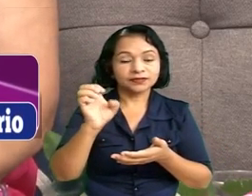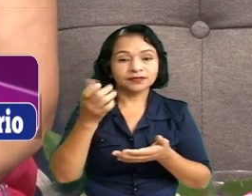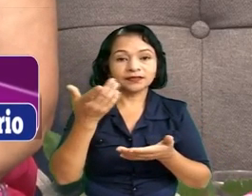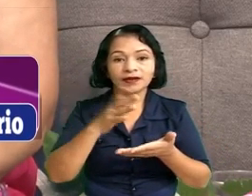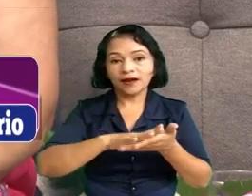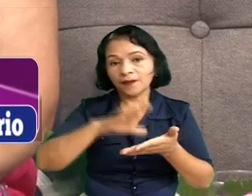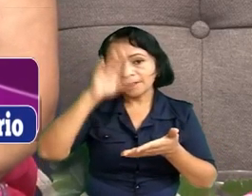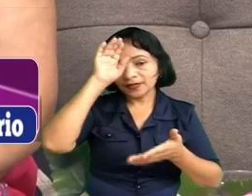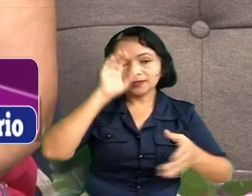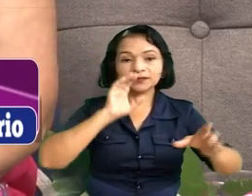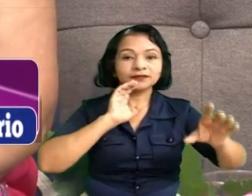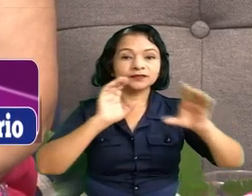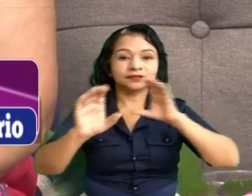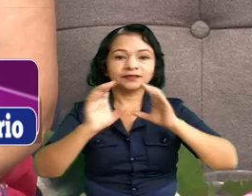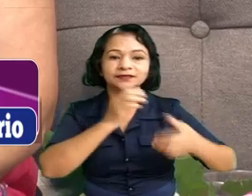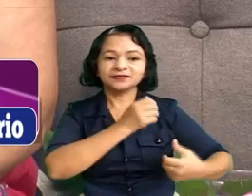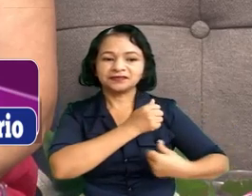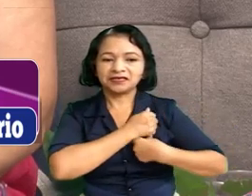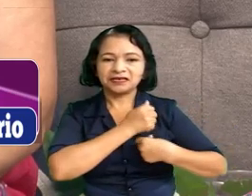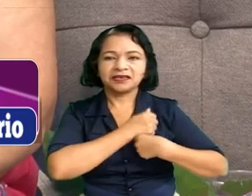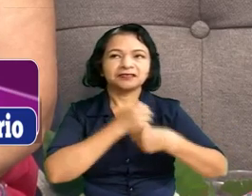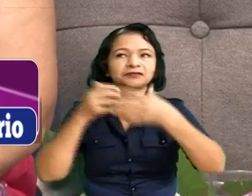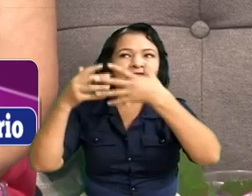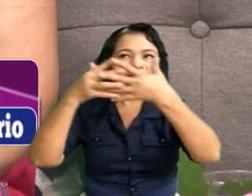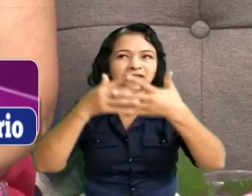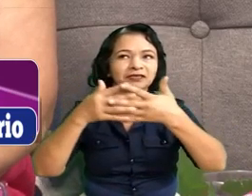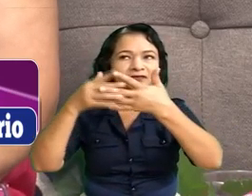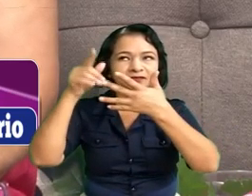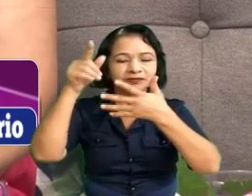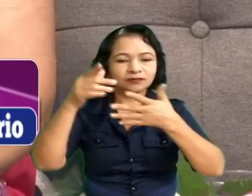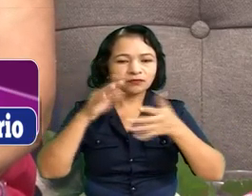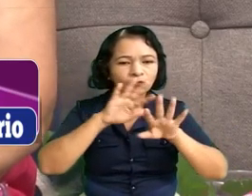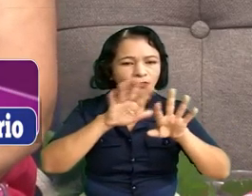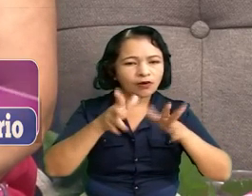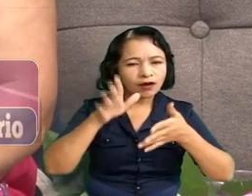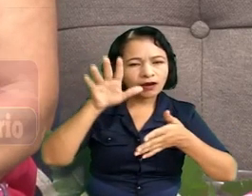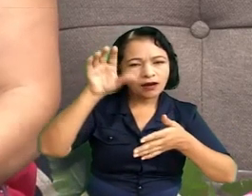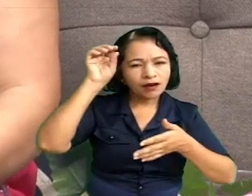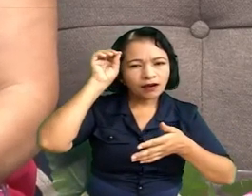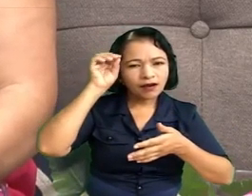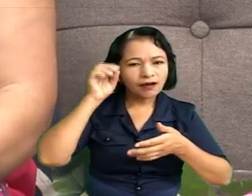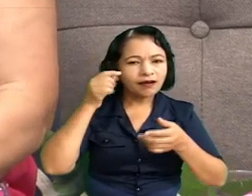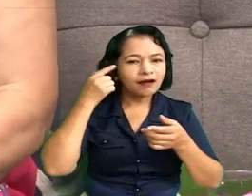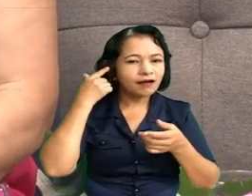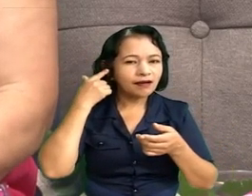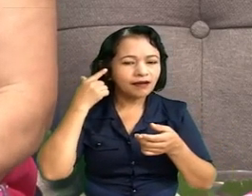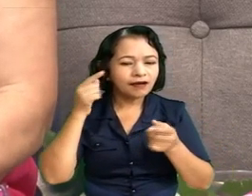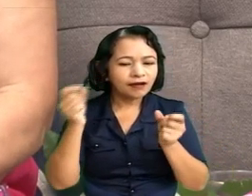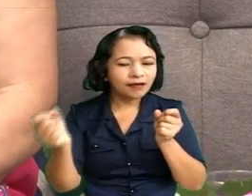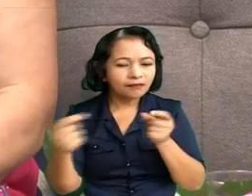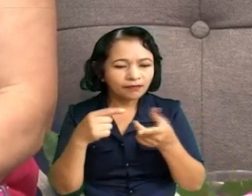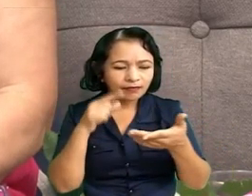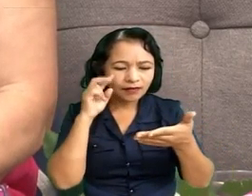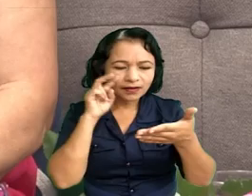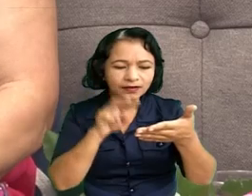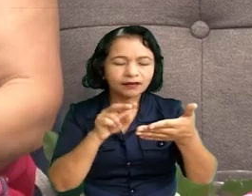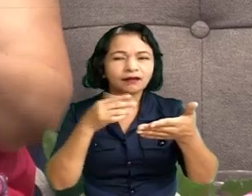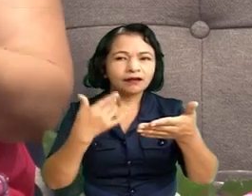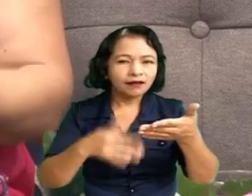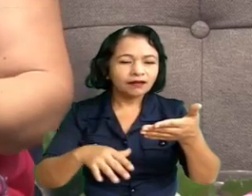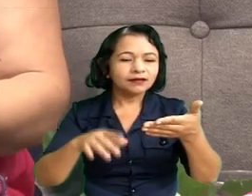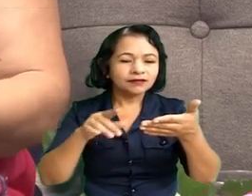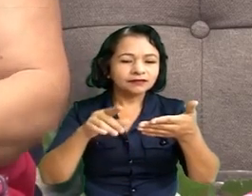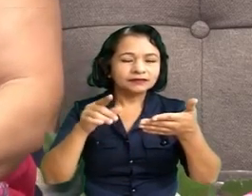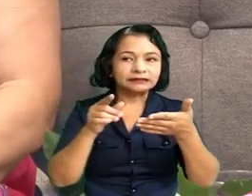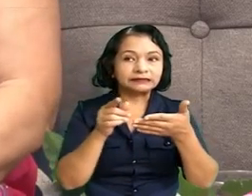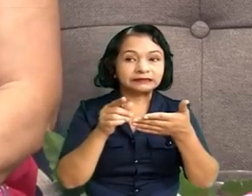código de comunicación del ejército norteamericano. Esto le permite a ella interceptar información,